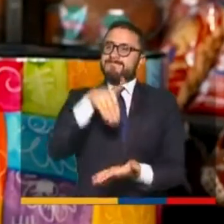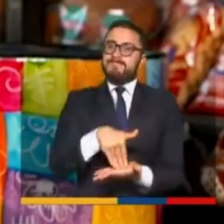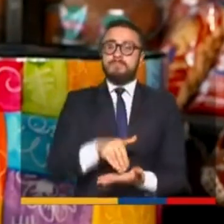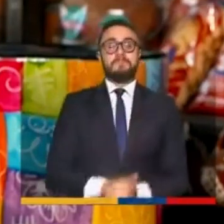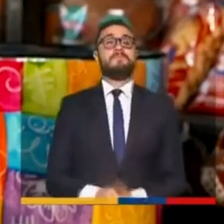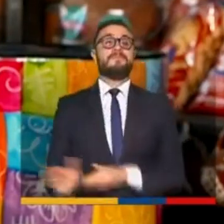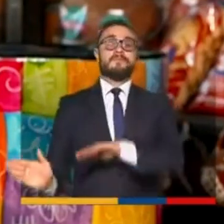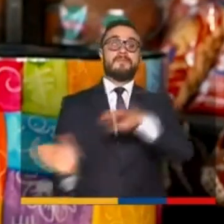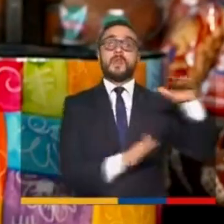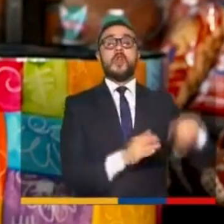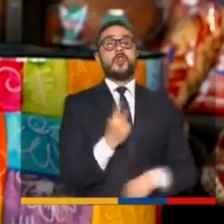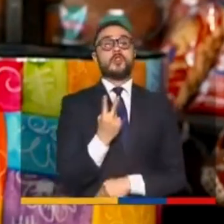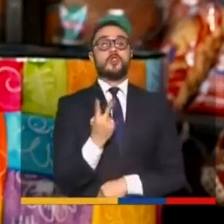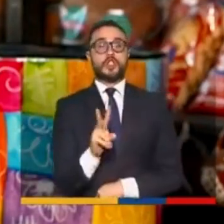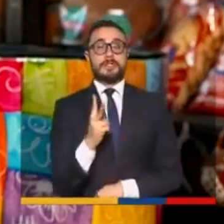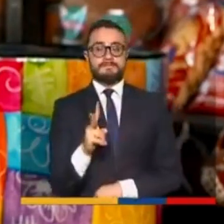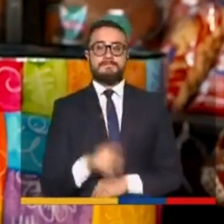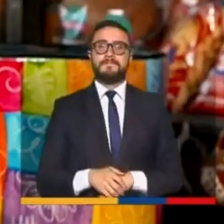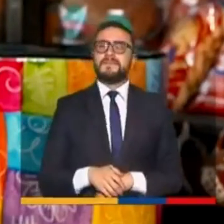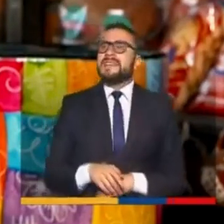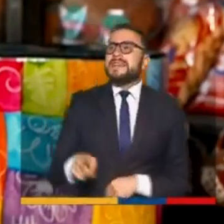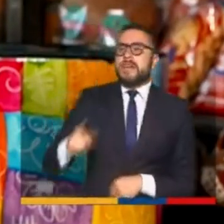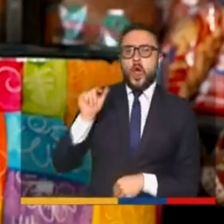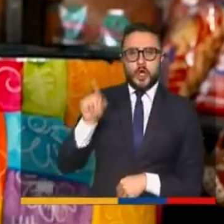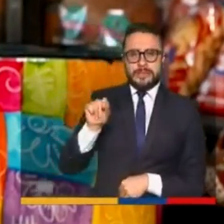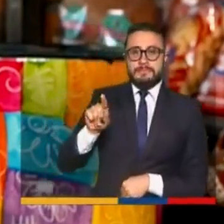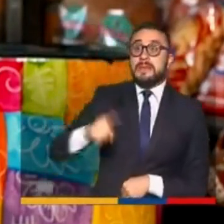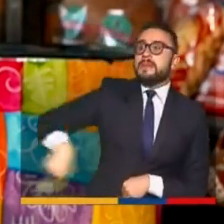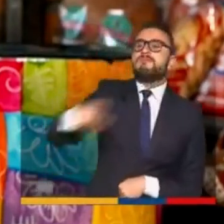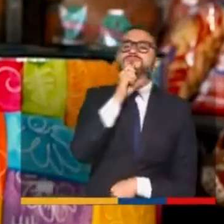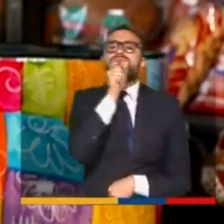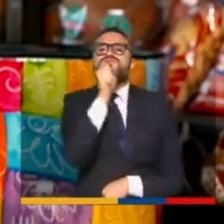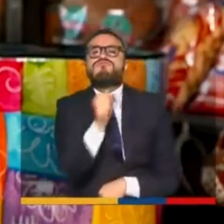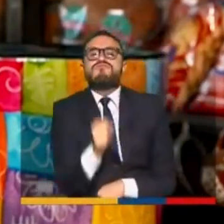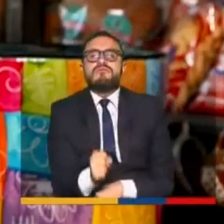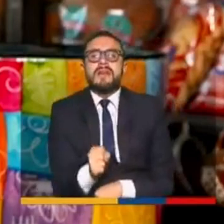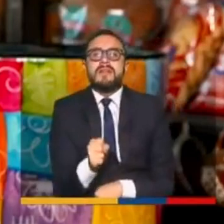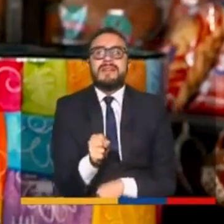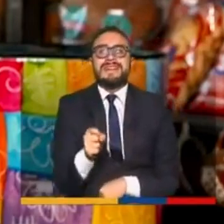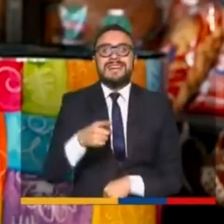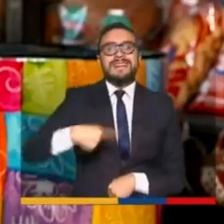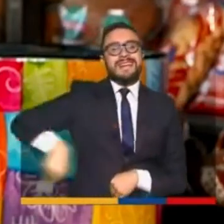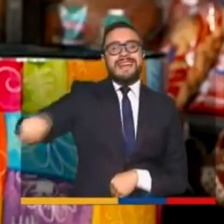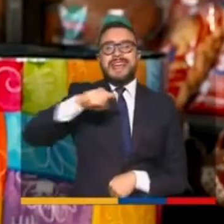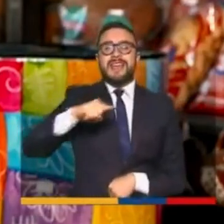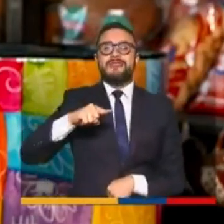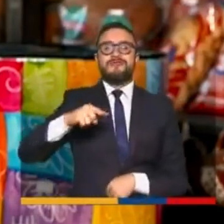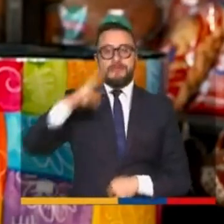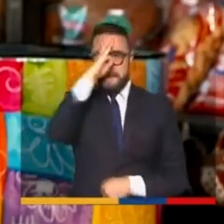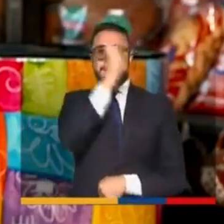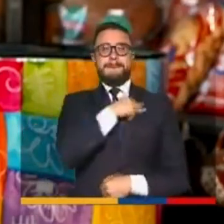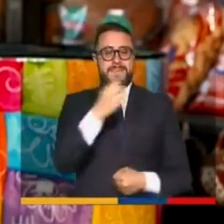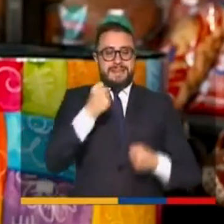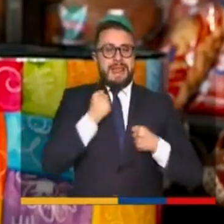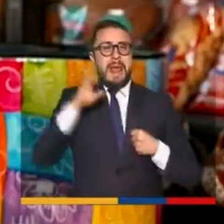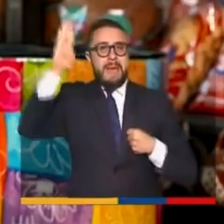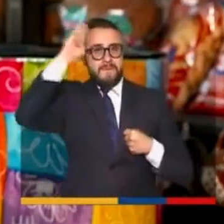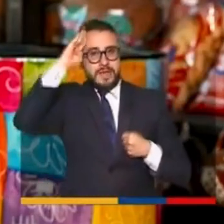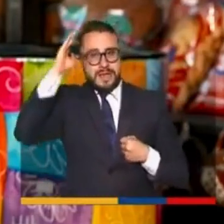mesada 14 para los miembros de la fuerza pública, los veteranos, más de